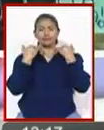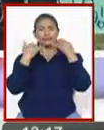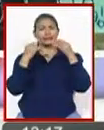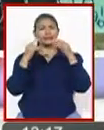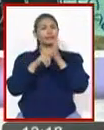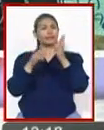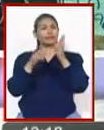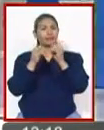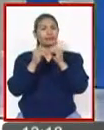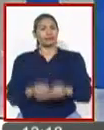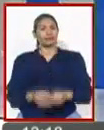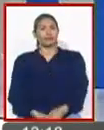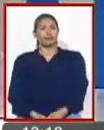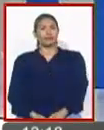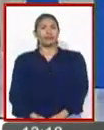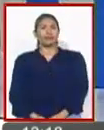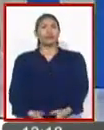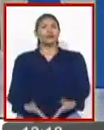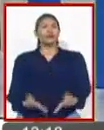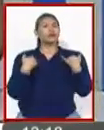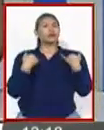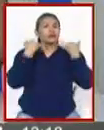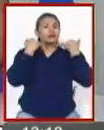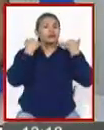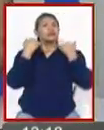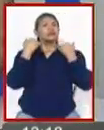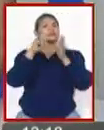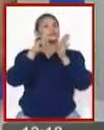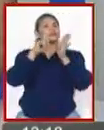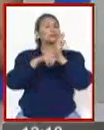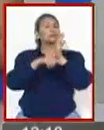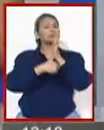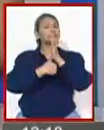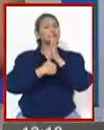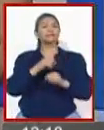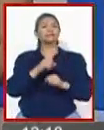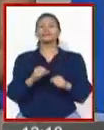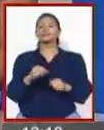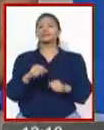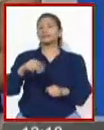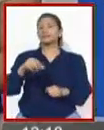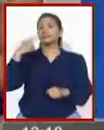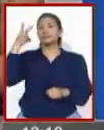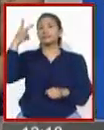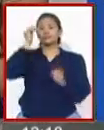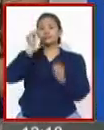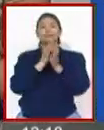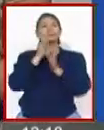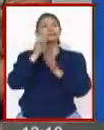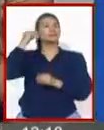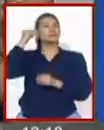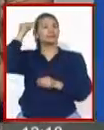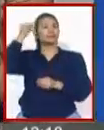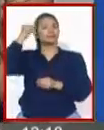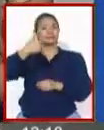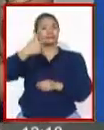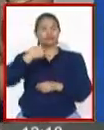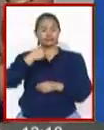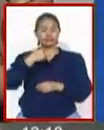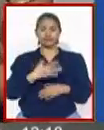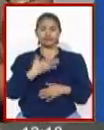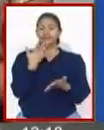más. Tenemos más información porque en las últimas horas la plataforma política Generación 21 ha